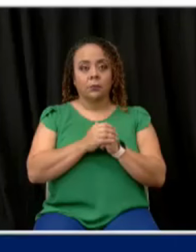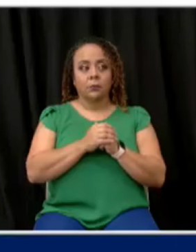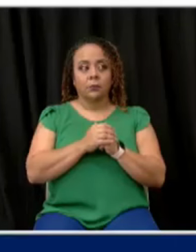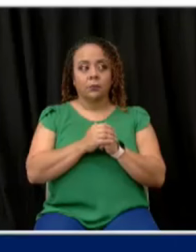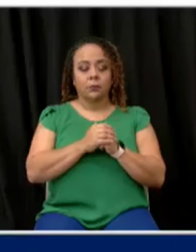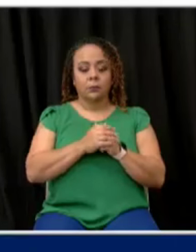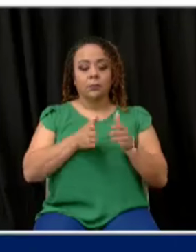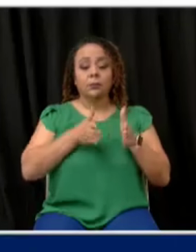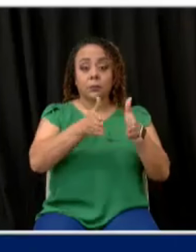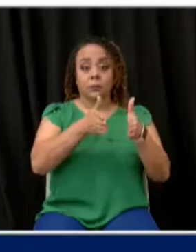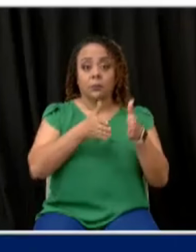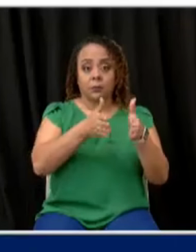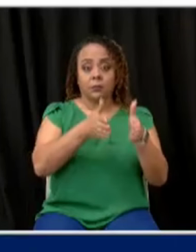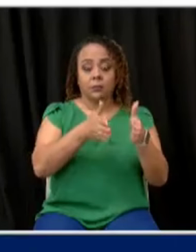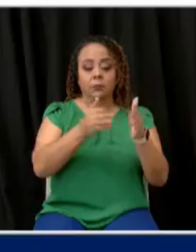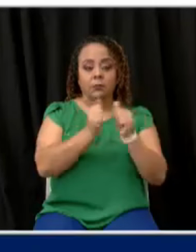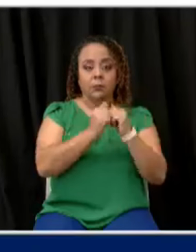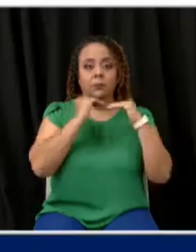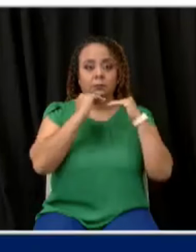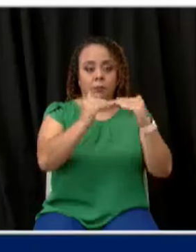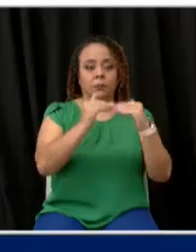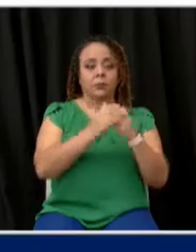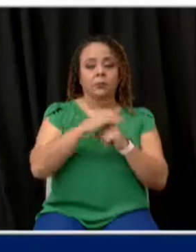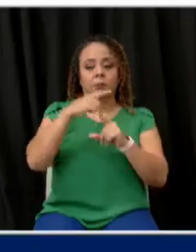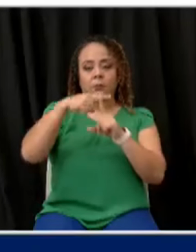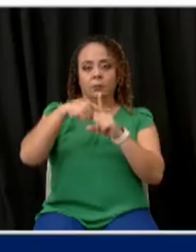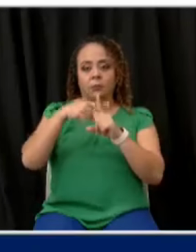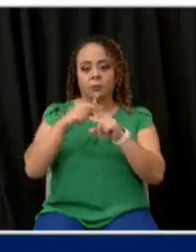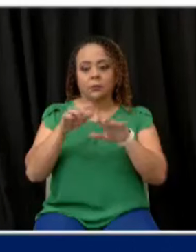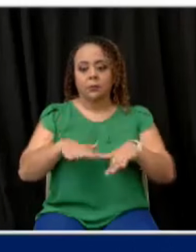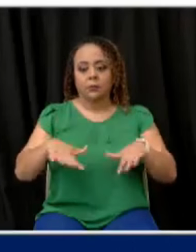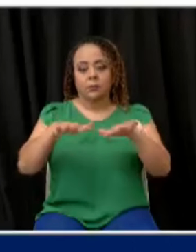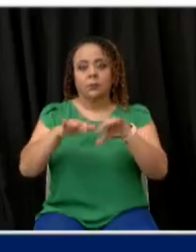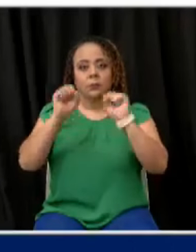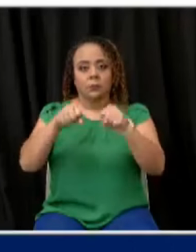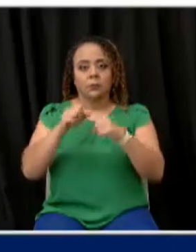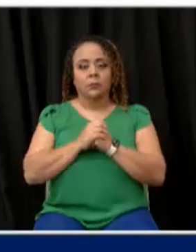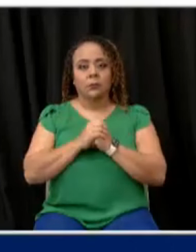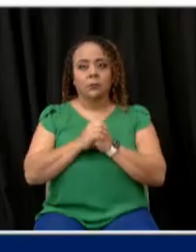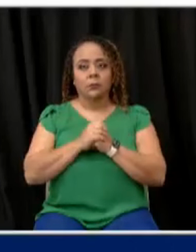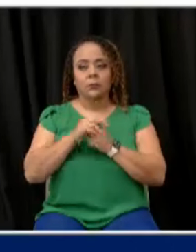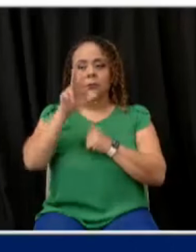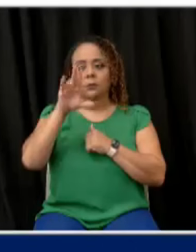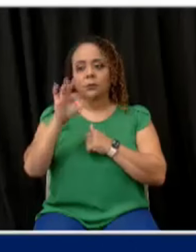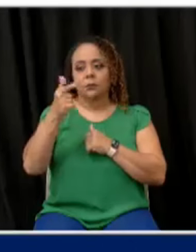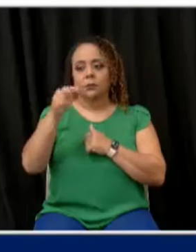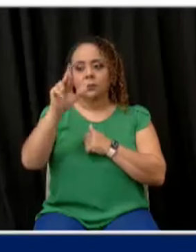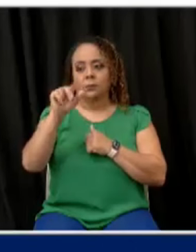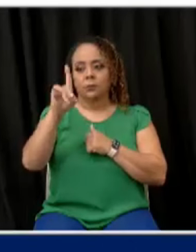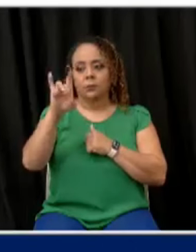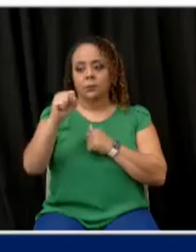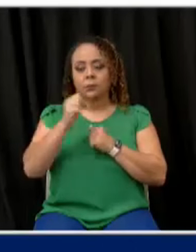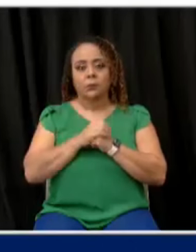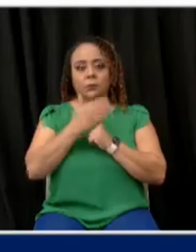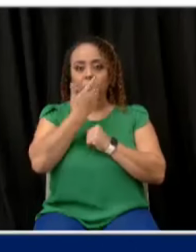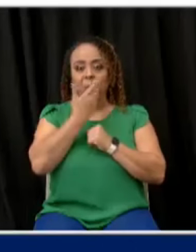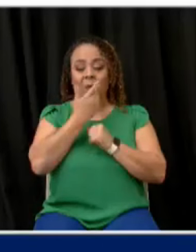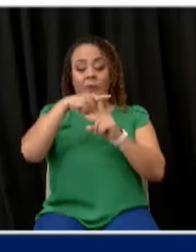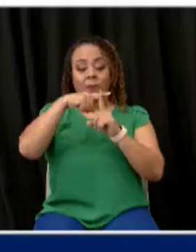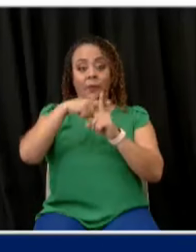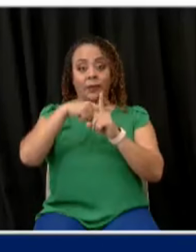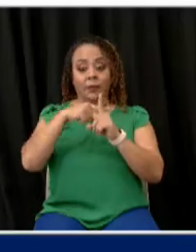del asfalto, por ejemplo, bajo la sombra, la temperatura del suelo puede ser de 39 grados, mientras que la